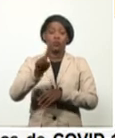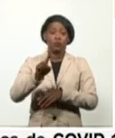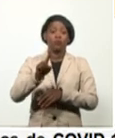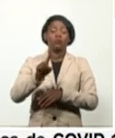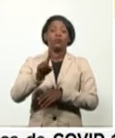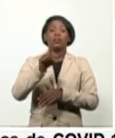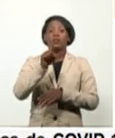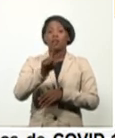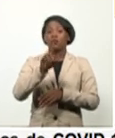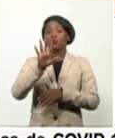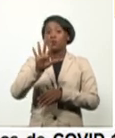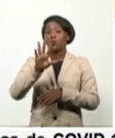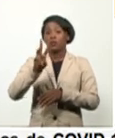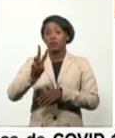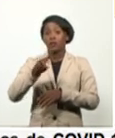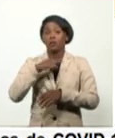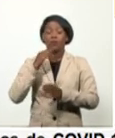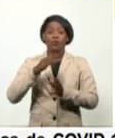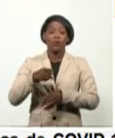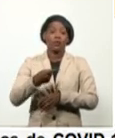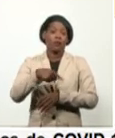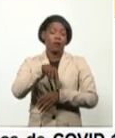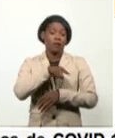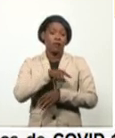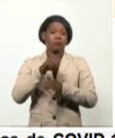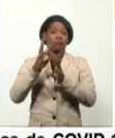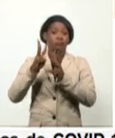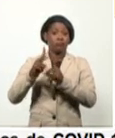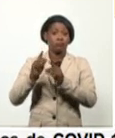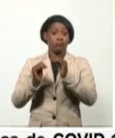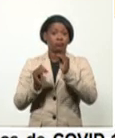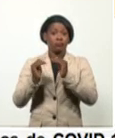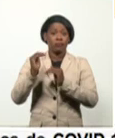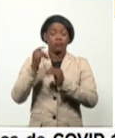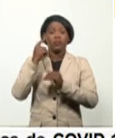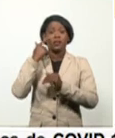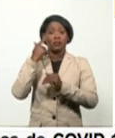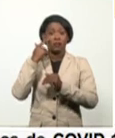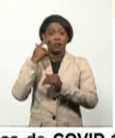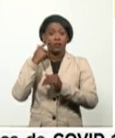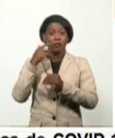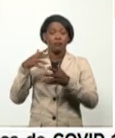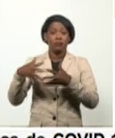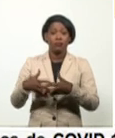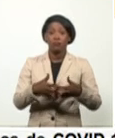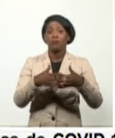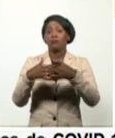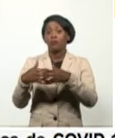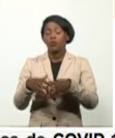153 fallecidos ayer, una cifra inferior. Reino Unido con